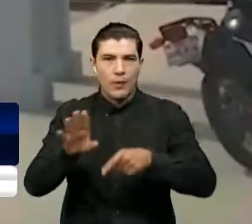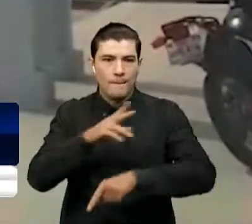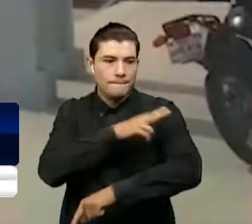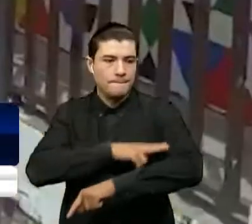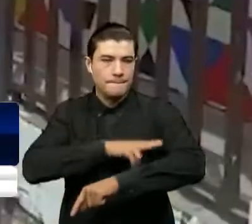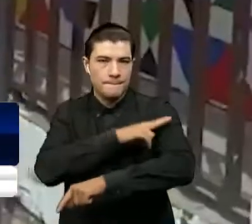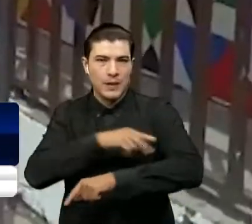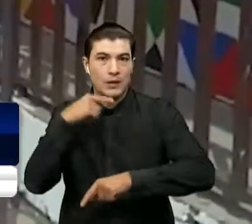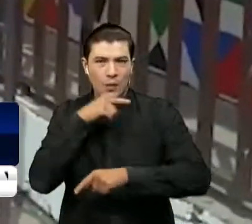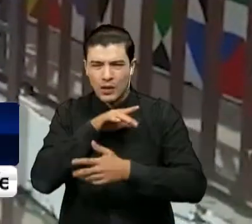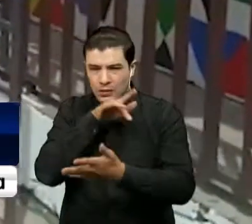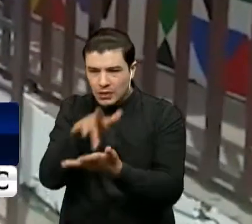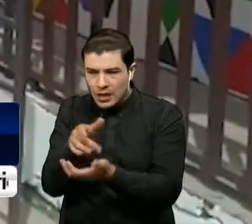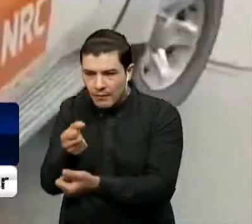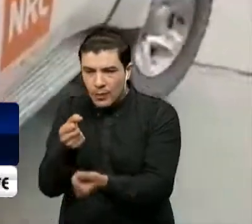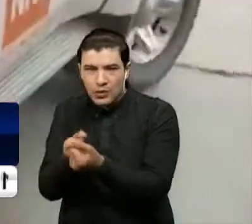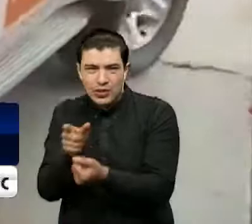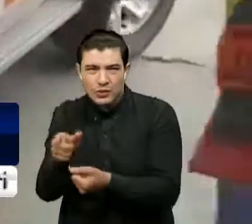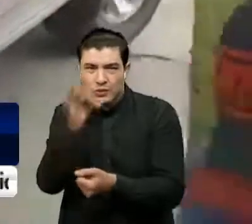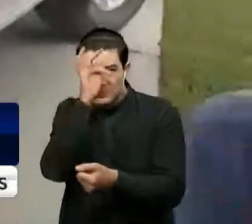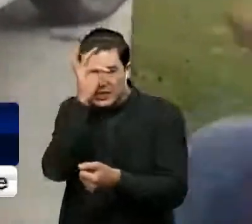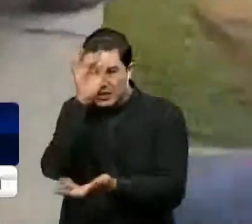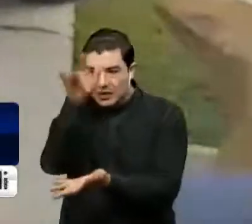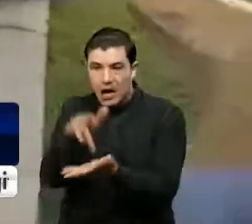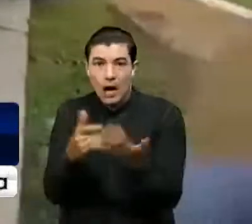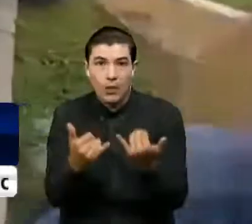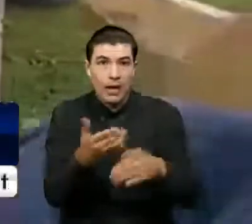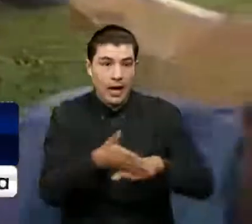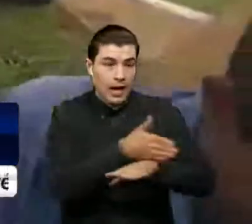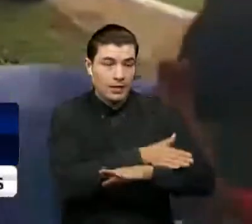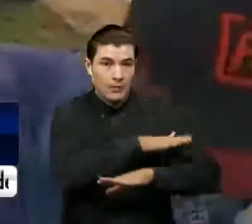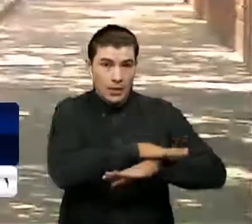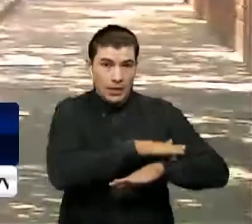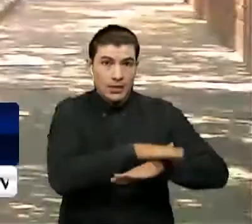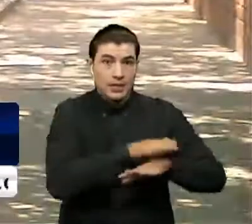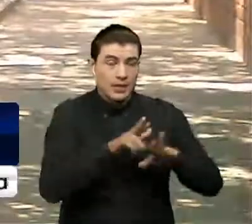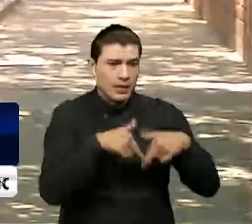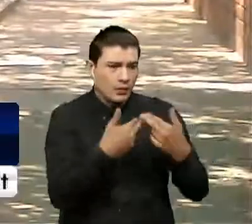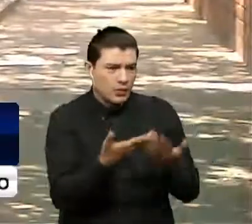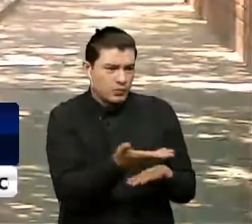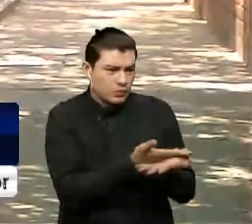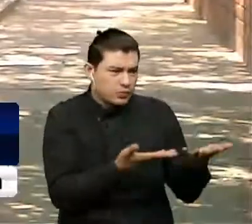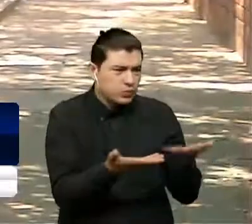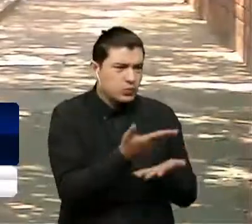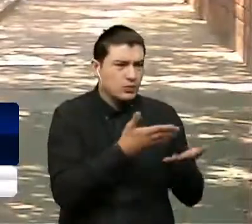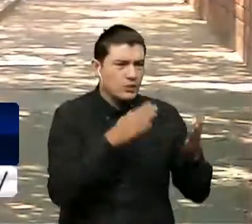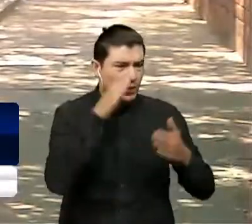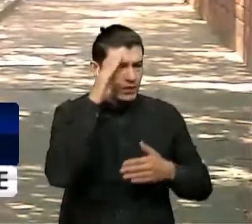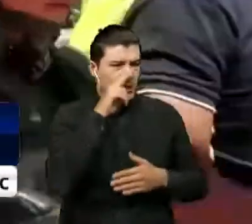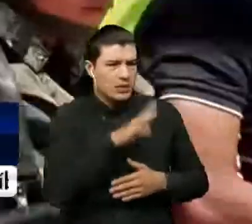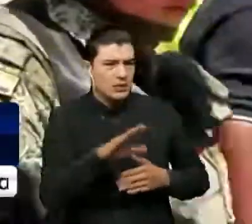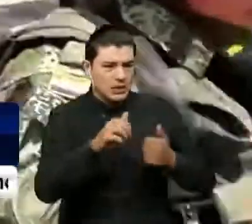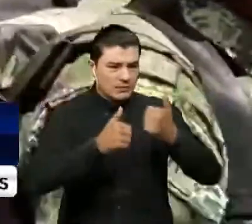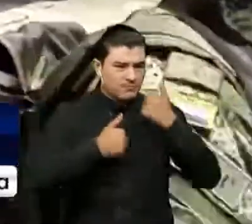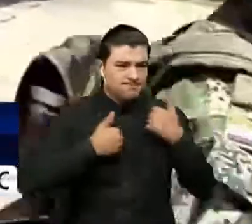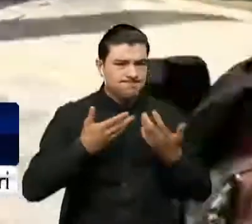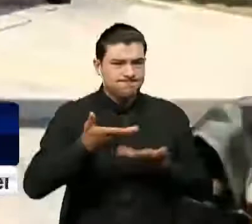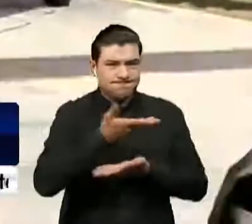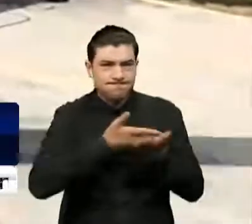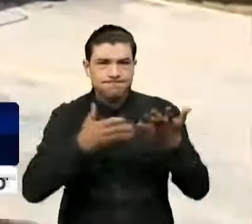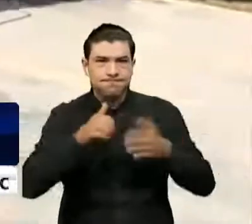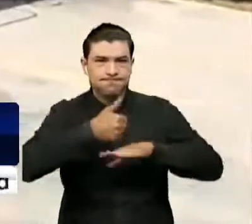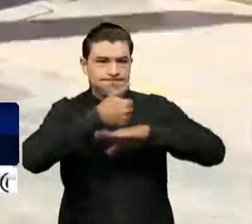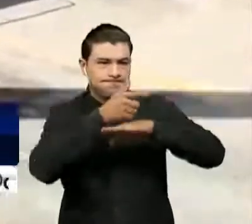hasta ahora la tarde se han venido realizando diferentes reuniones en ocaña con autoridades civiles y militares no ha sido